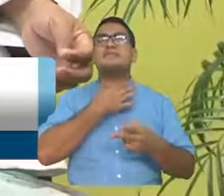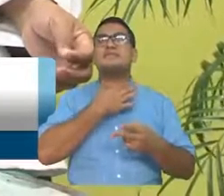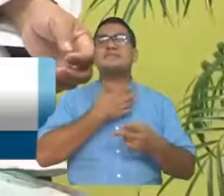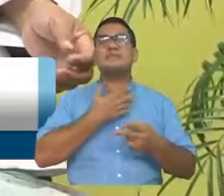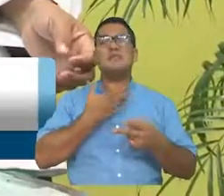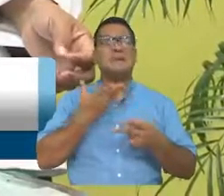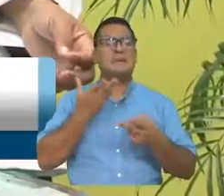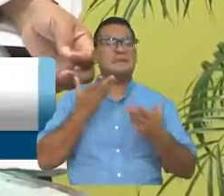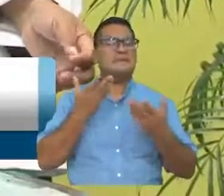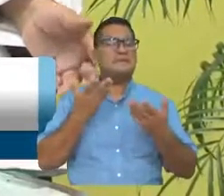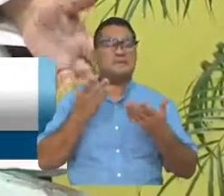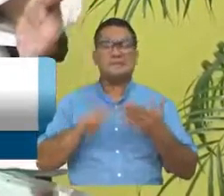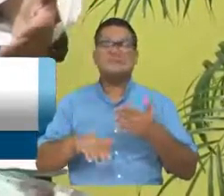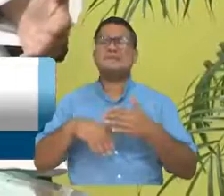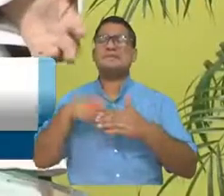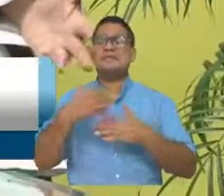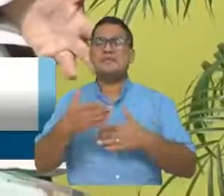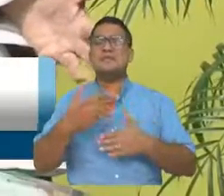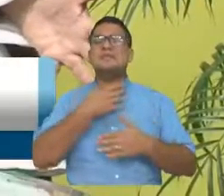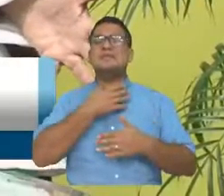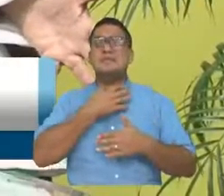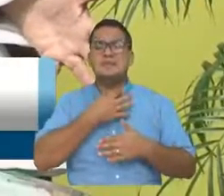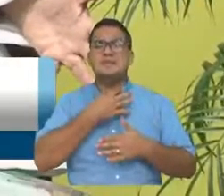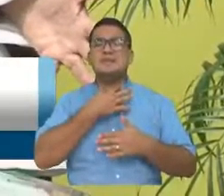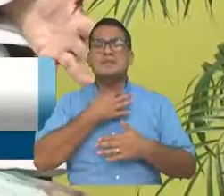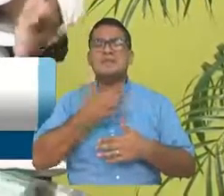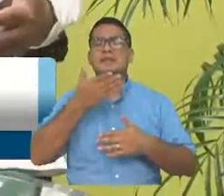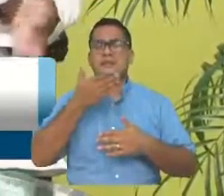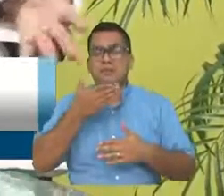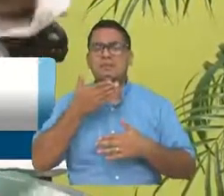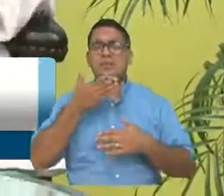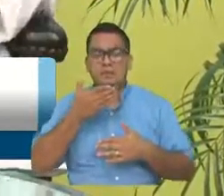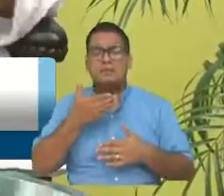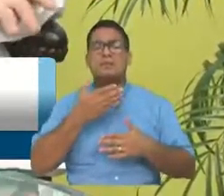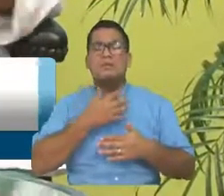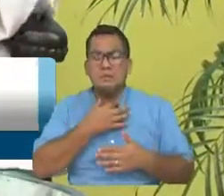1, 2 a 3 días, puede llegar hasta inclusive hasta 5 días con fiebre.